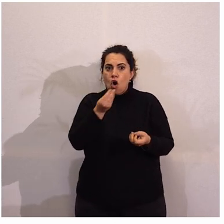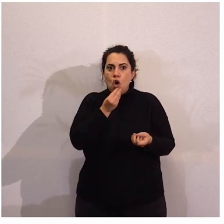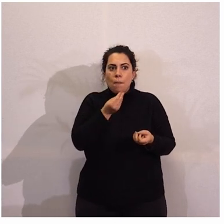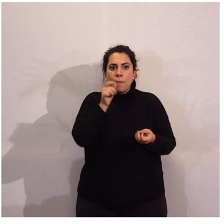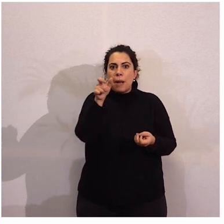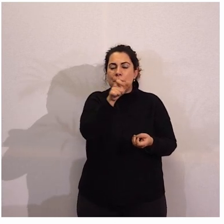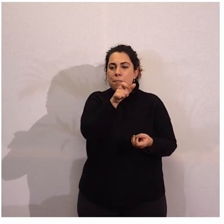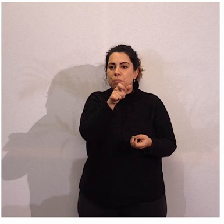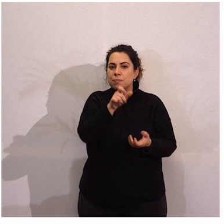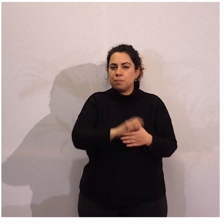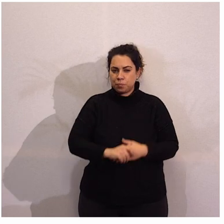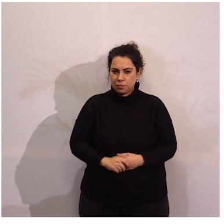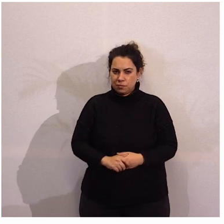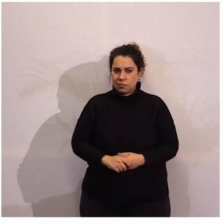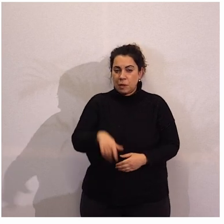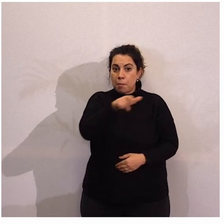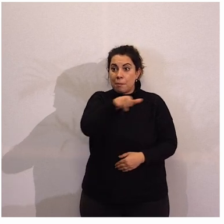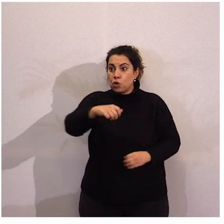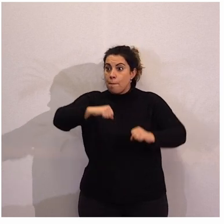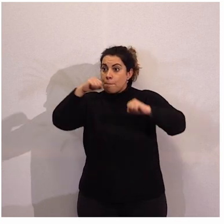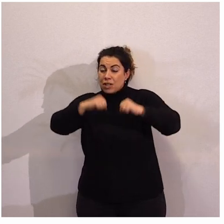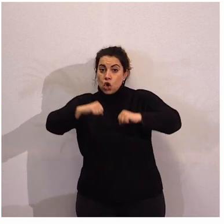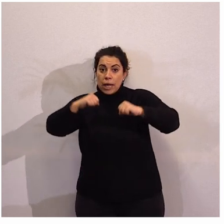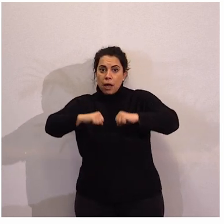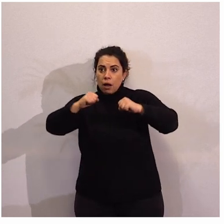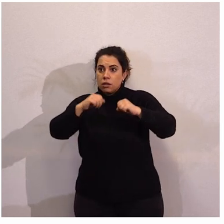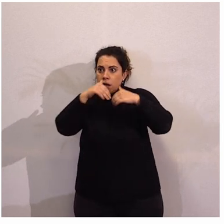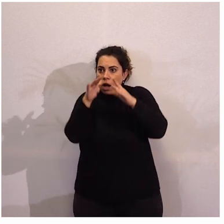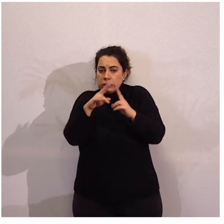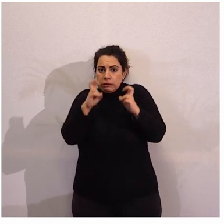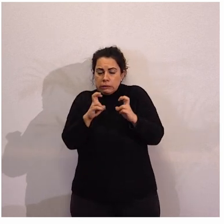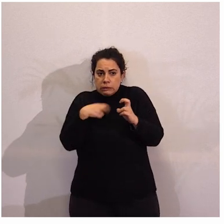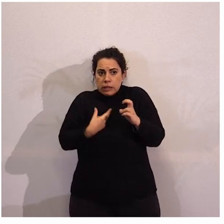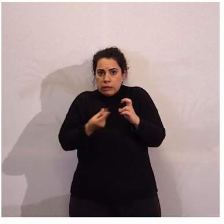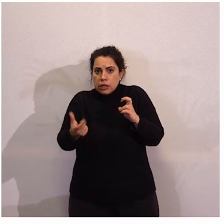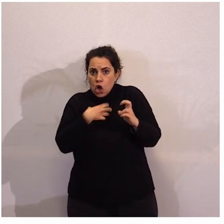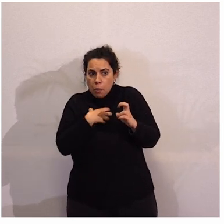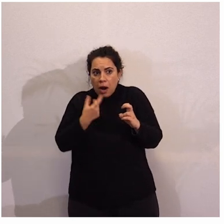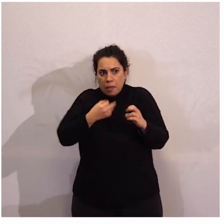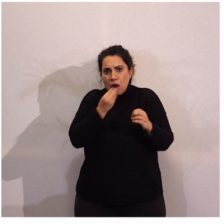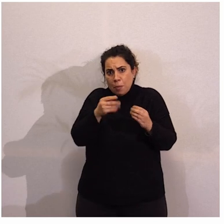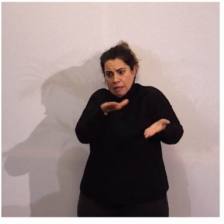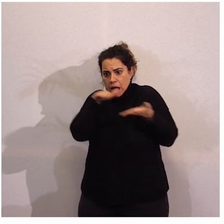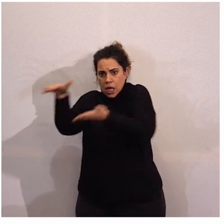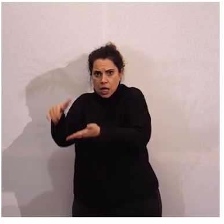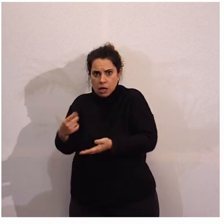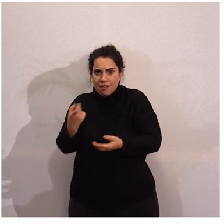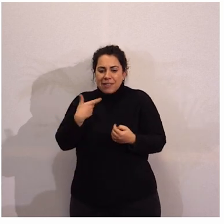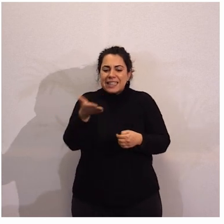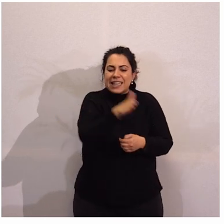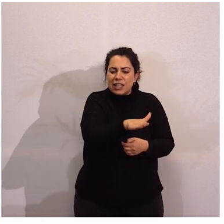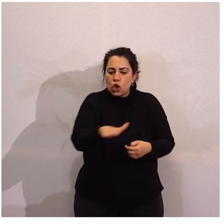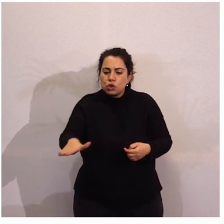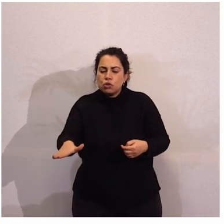las personas que estaban, pues, personas mayores que no podían salir. Había que atender a niños y niñas que